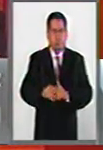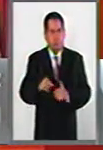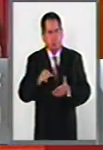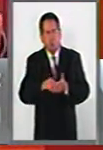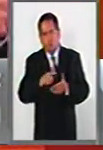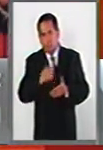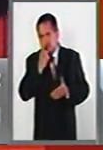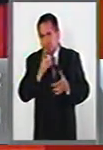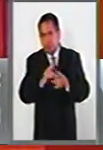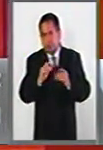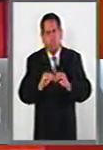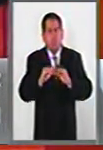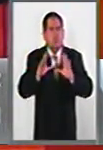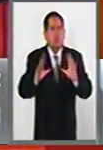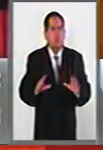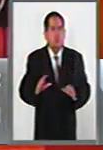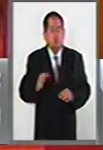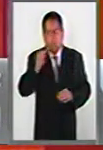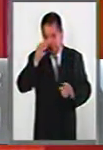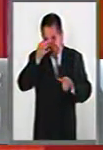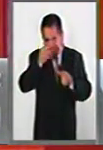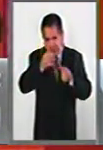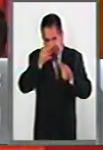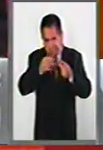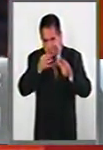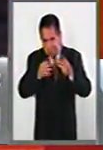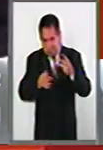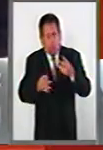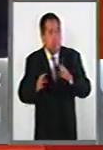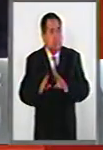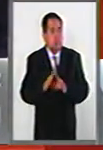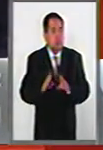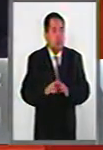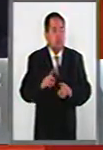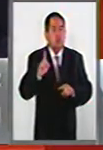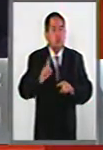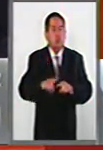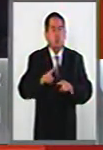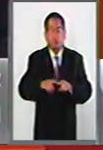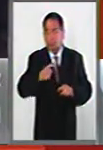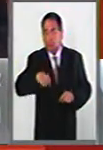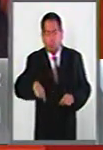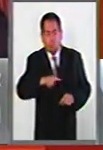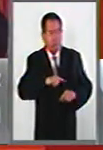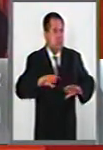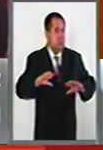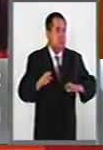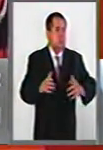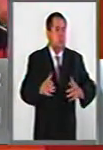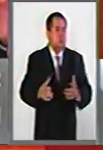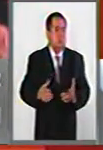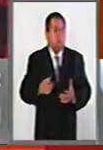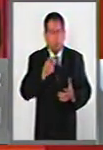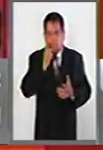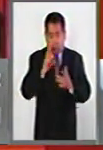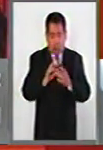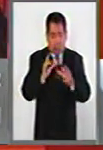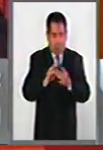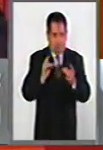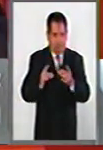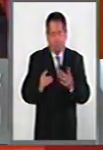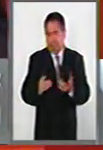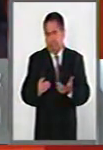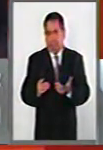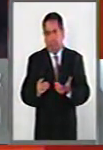señala precisamente punto por punto cómo este instrumento se desborda de sus